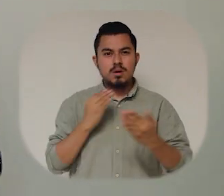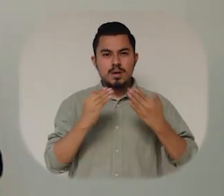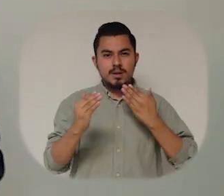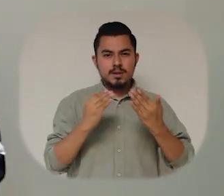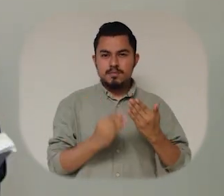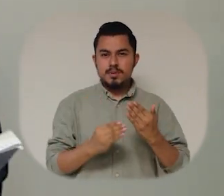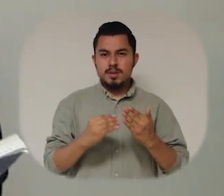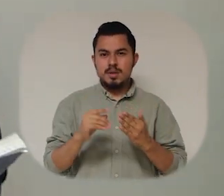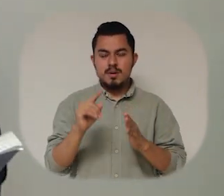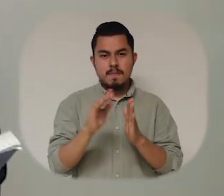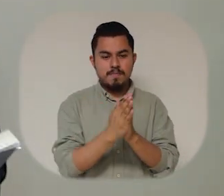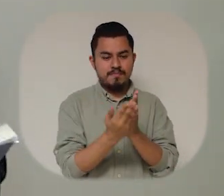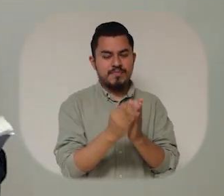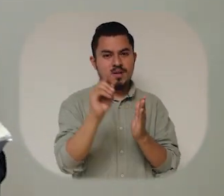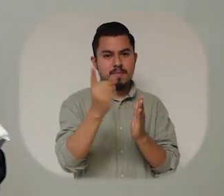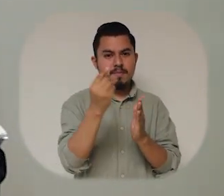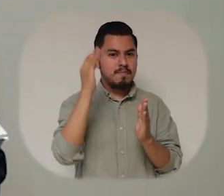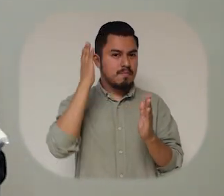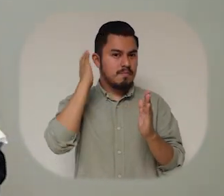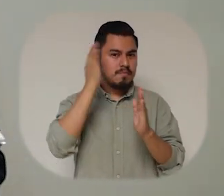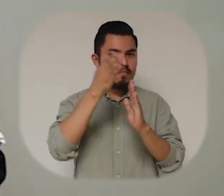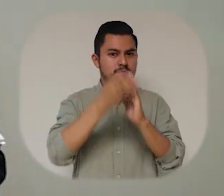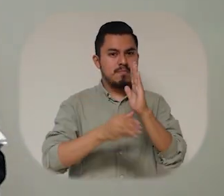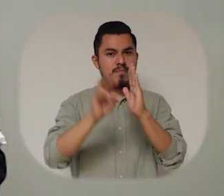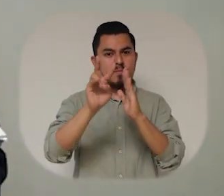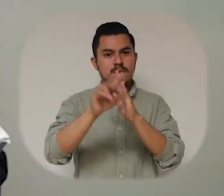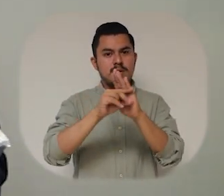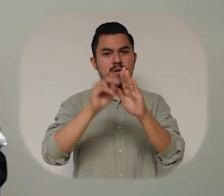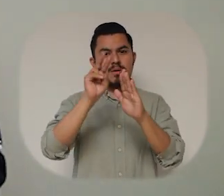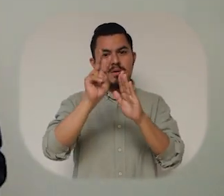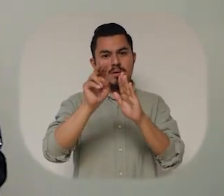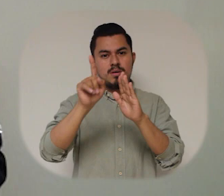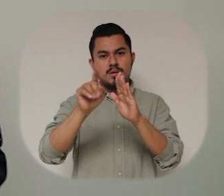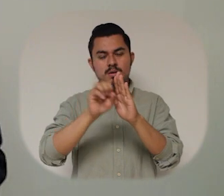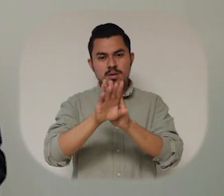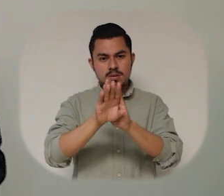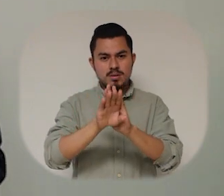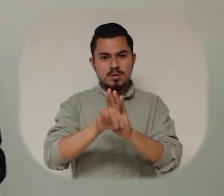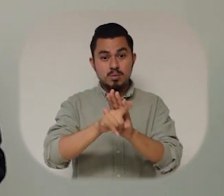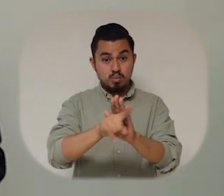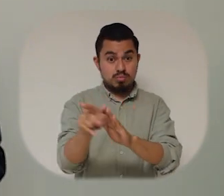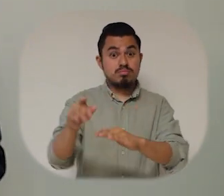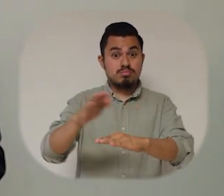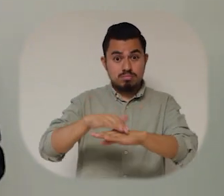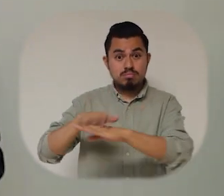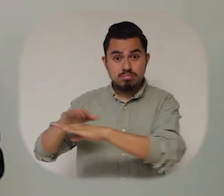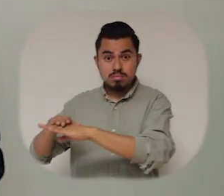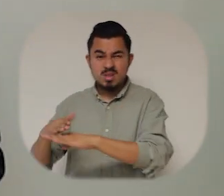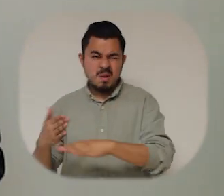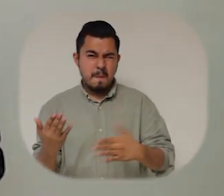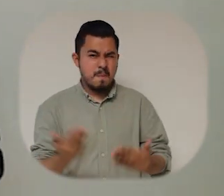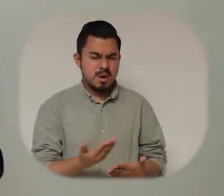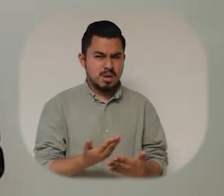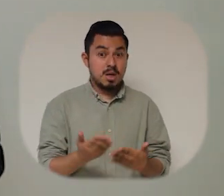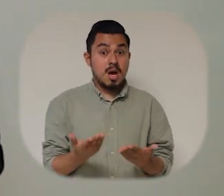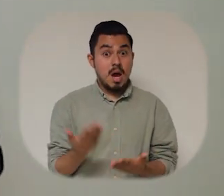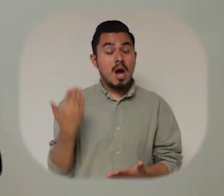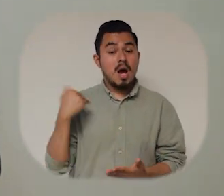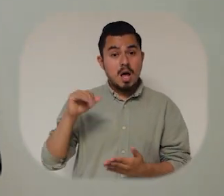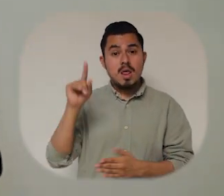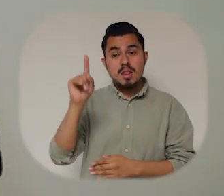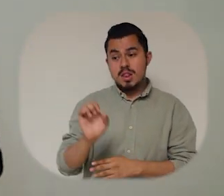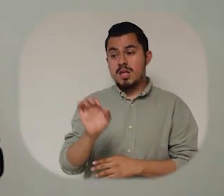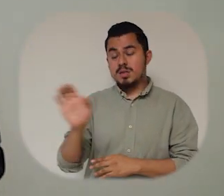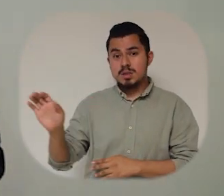Pedro 2:21. Pues para esto fuisteis llamados, porque también Cristo padeció por nosotros, dejándonos ejemplo para que sigáis